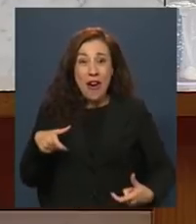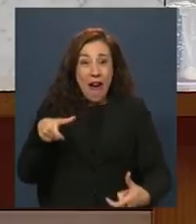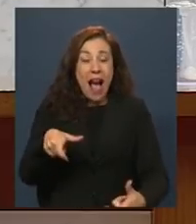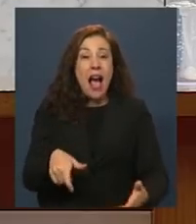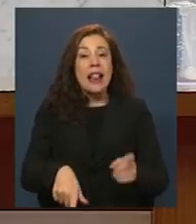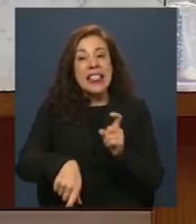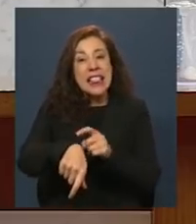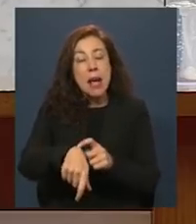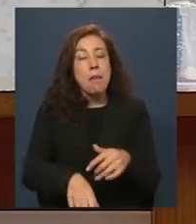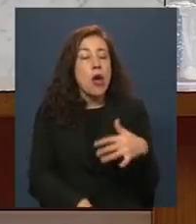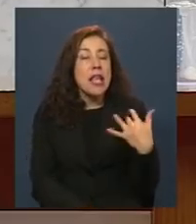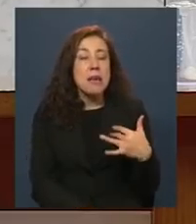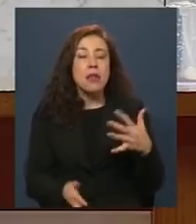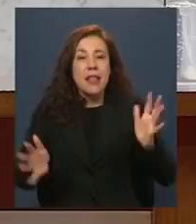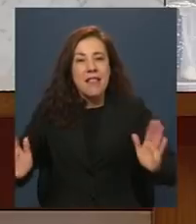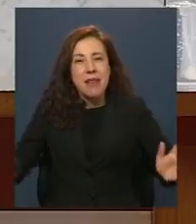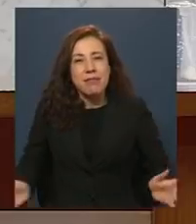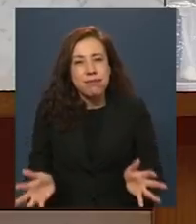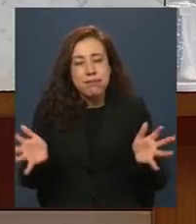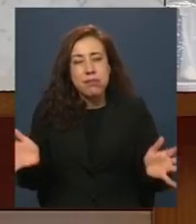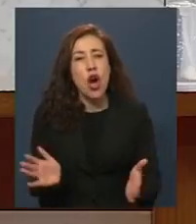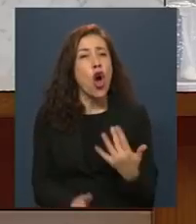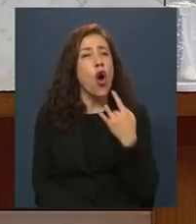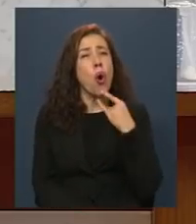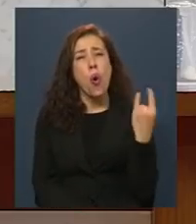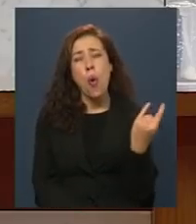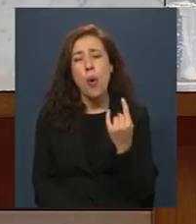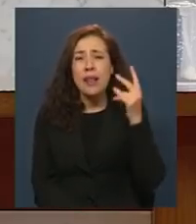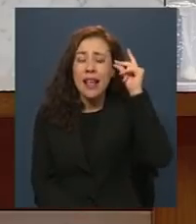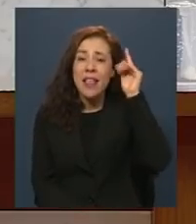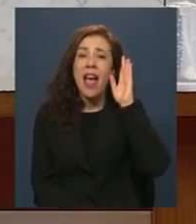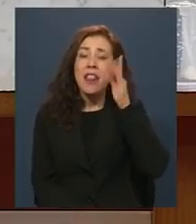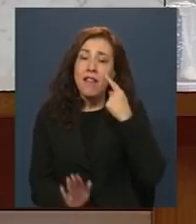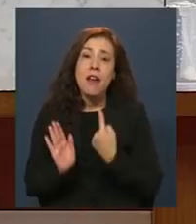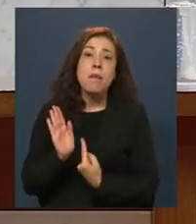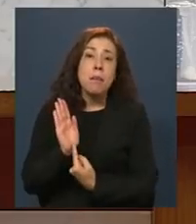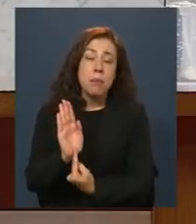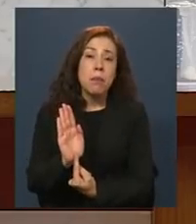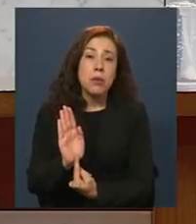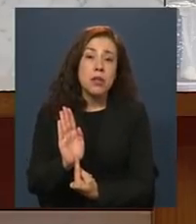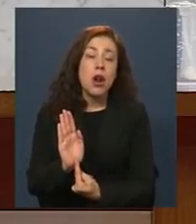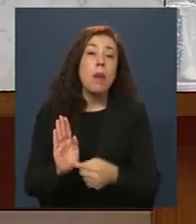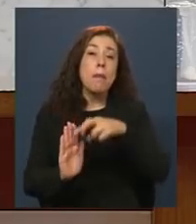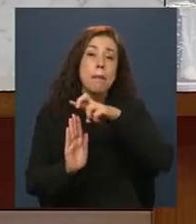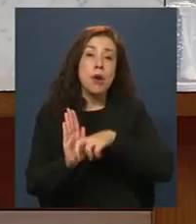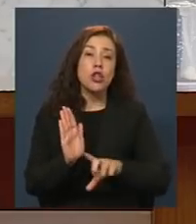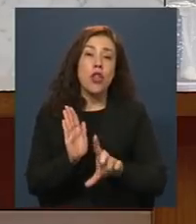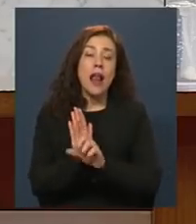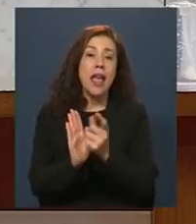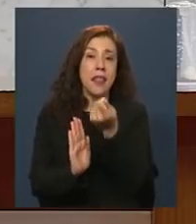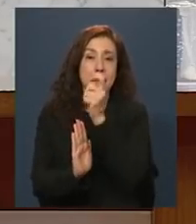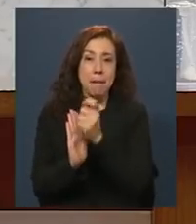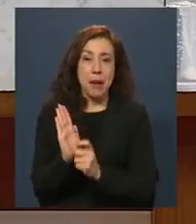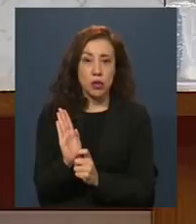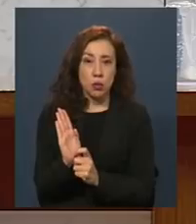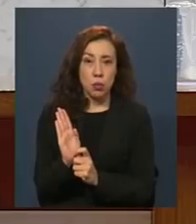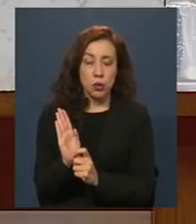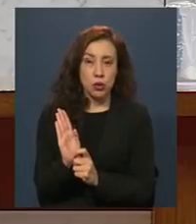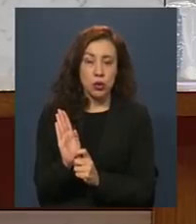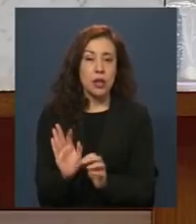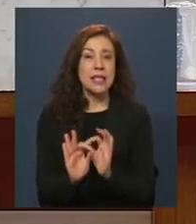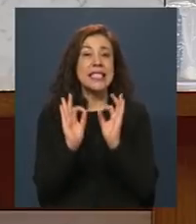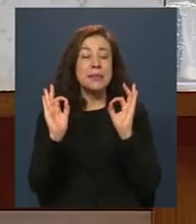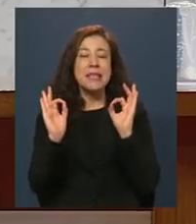destinando tiempo valioso a impulsar estas urgentes iniciativas que deberían reflejarse en los proyectos de ley de presupuesto.